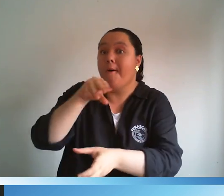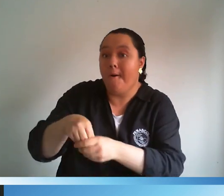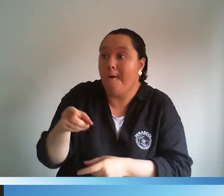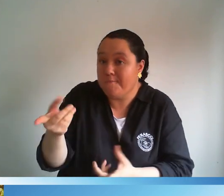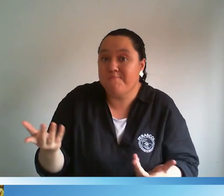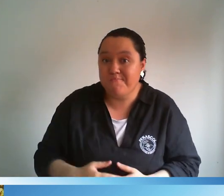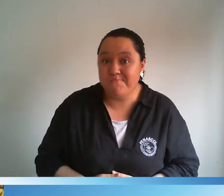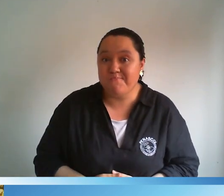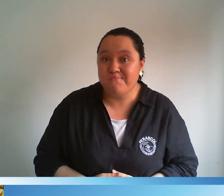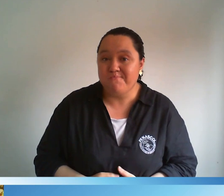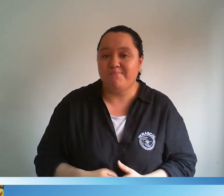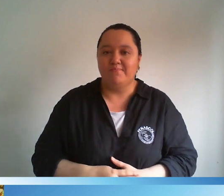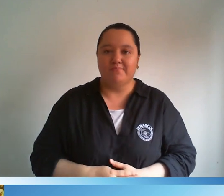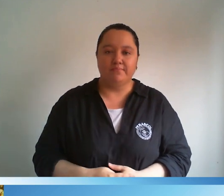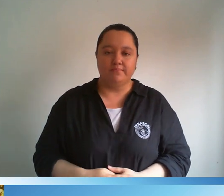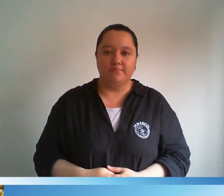Y tú lo tienes.